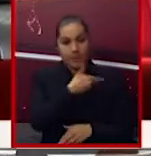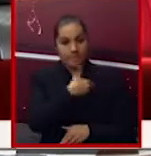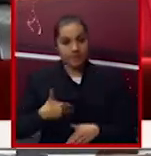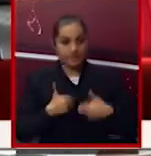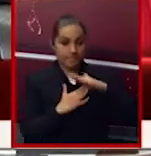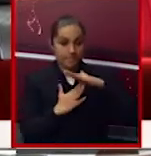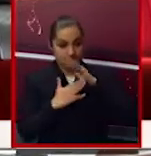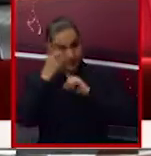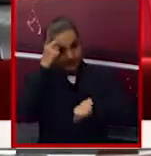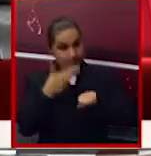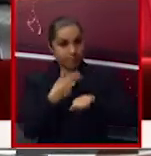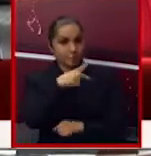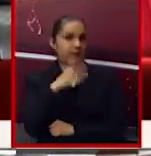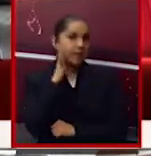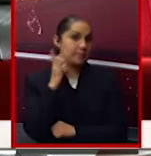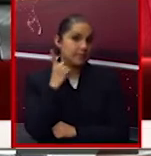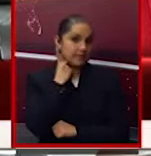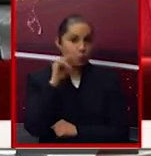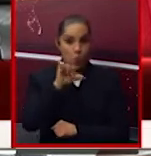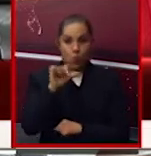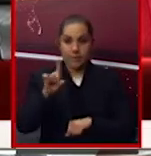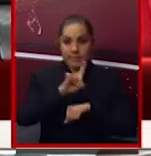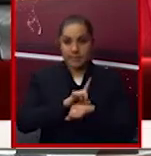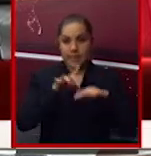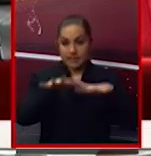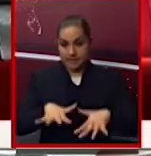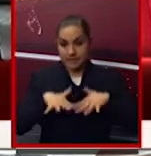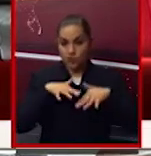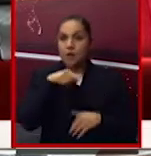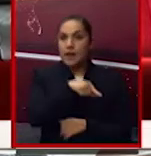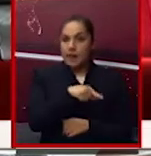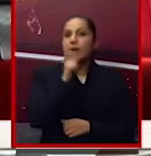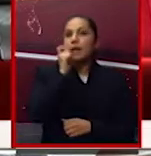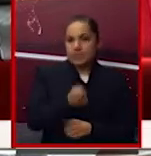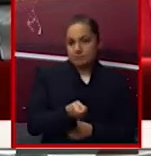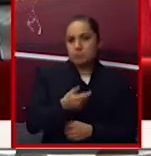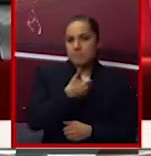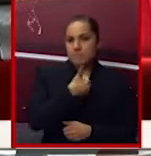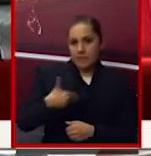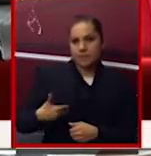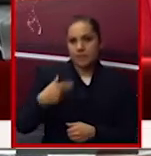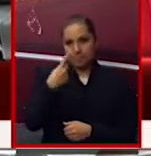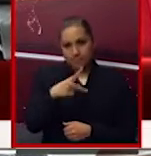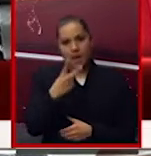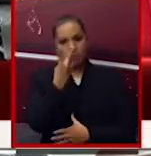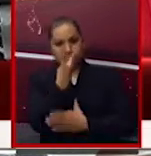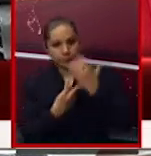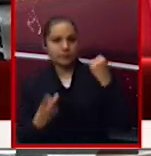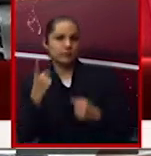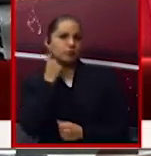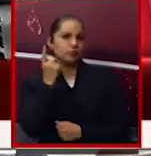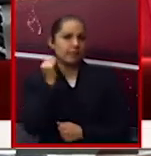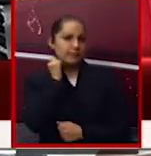la Cámara de Diputados en esta sesión es la presidenta del Congreso General de ambas cámaras.